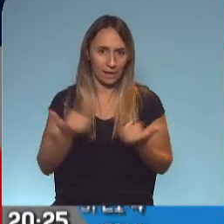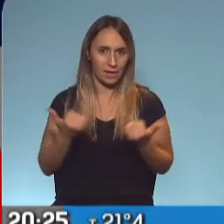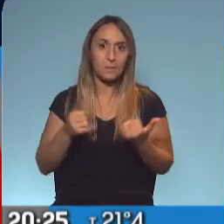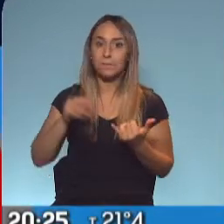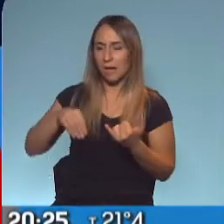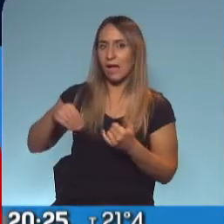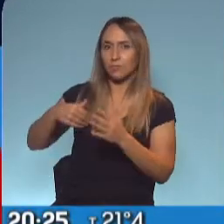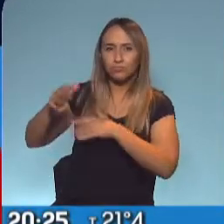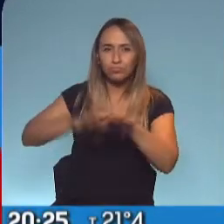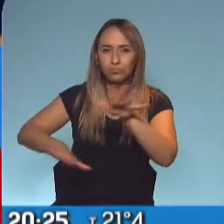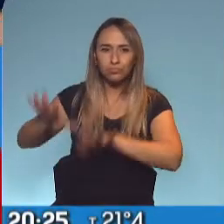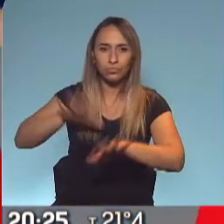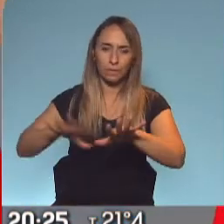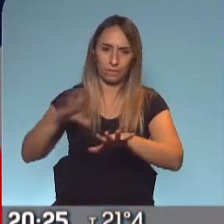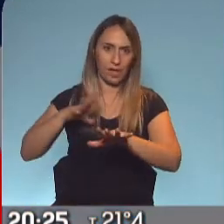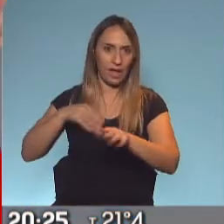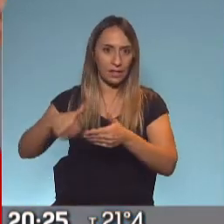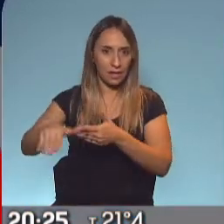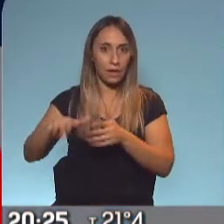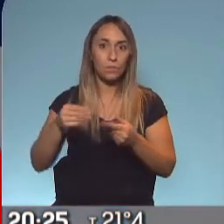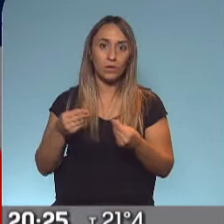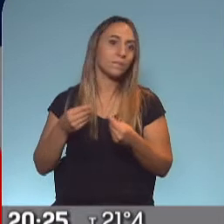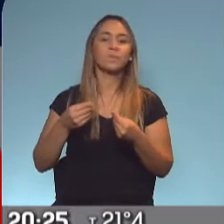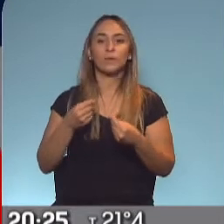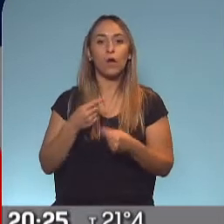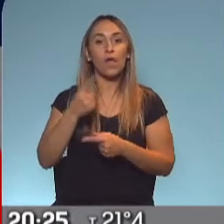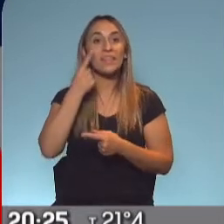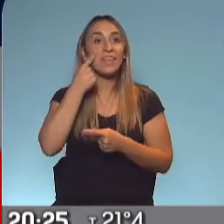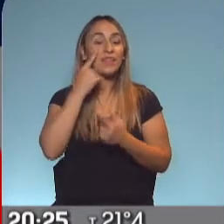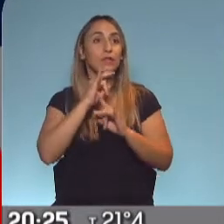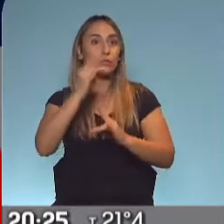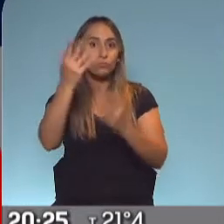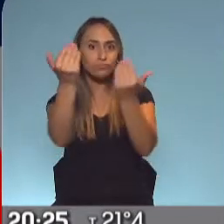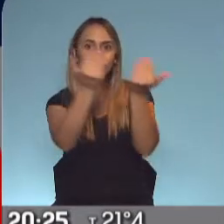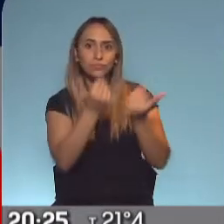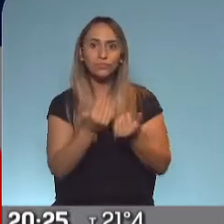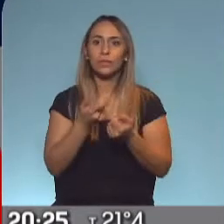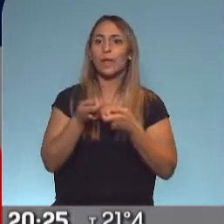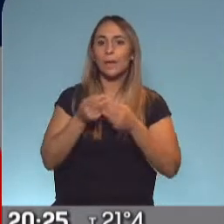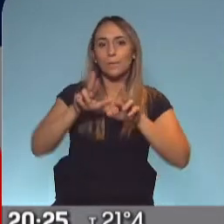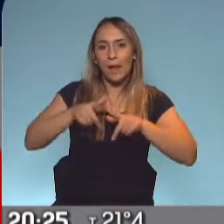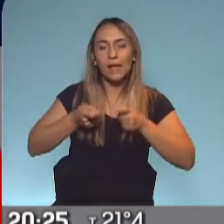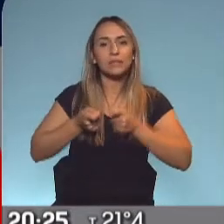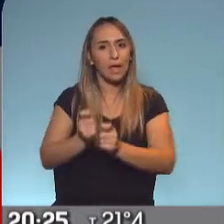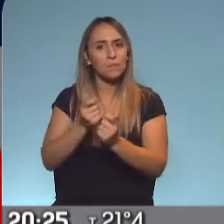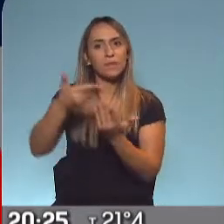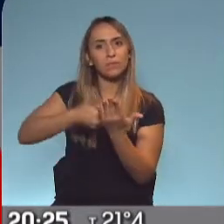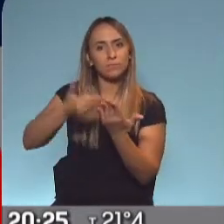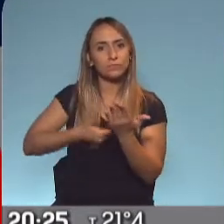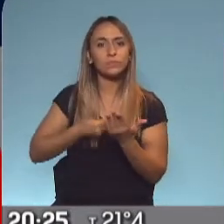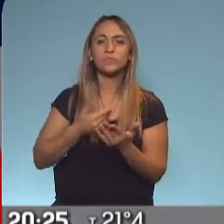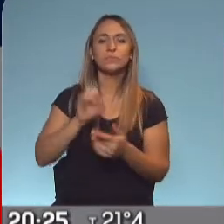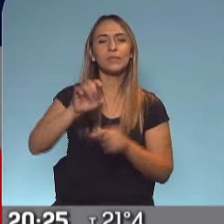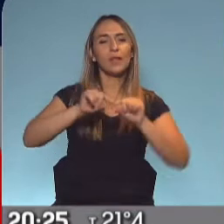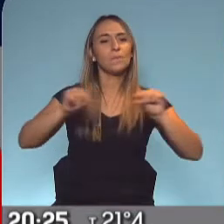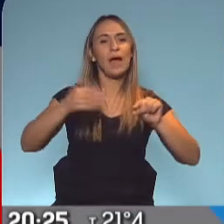proceso de ejecución, porque se le abrió la puerta a los intendentes que puedan venir a gestionar a través del programa Argentina Hace obras de agua y